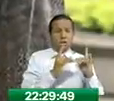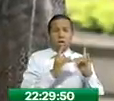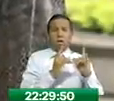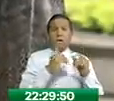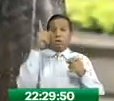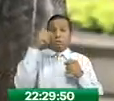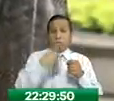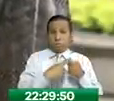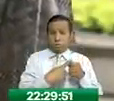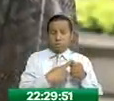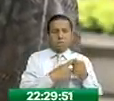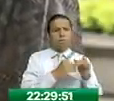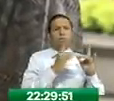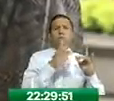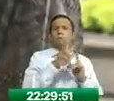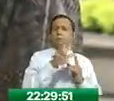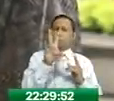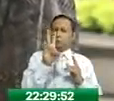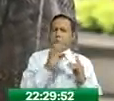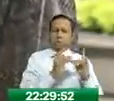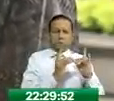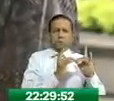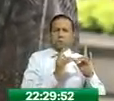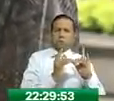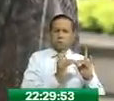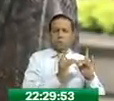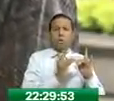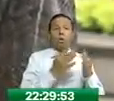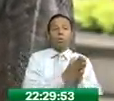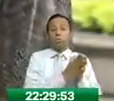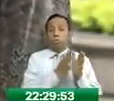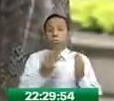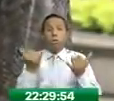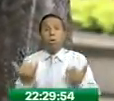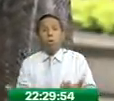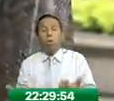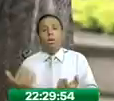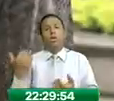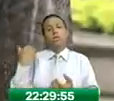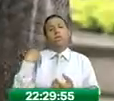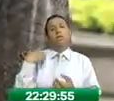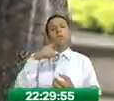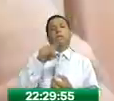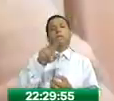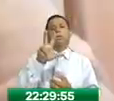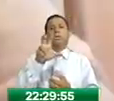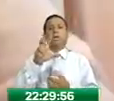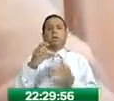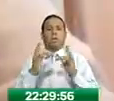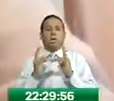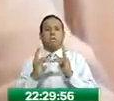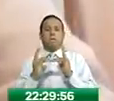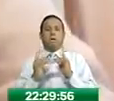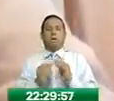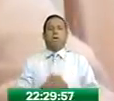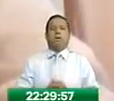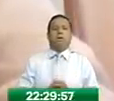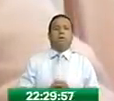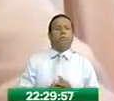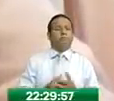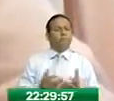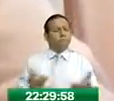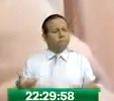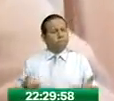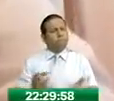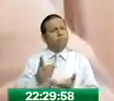Quito. Teníamos 37 camas de terapia intensiva, hoy tenemos 113 camas. La semana pasada tuvimos el